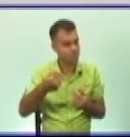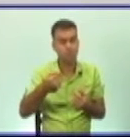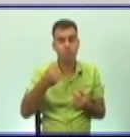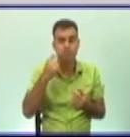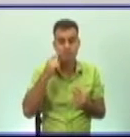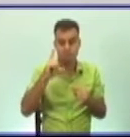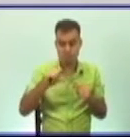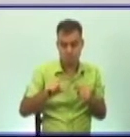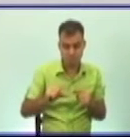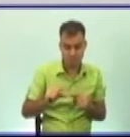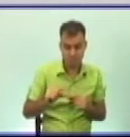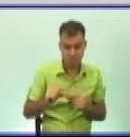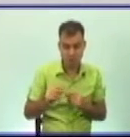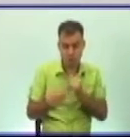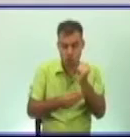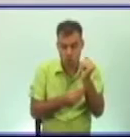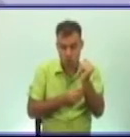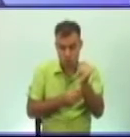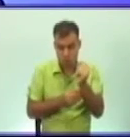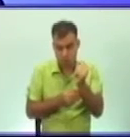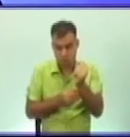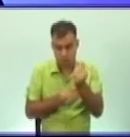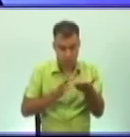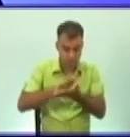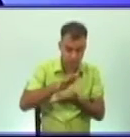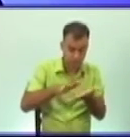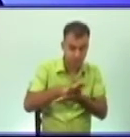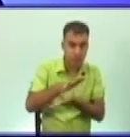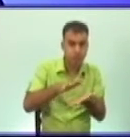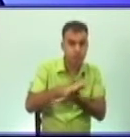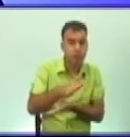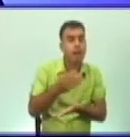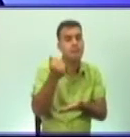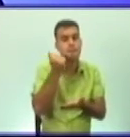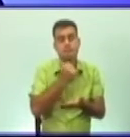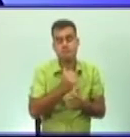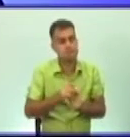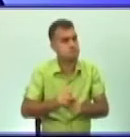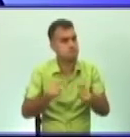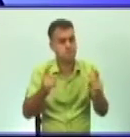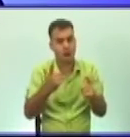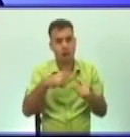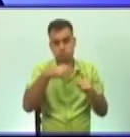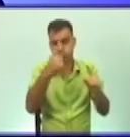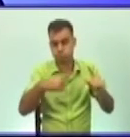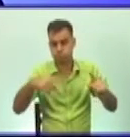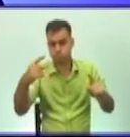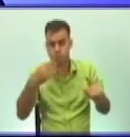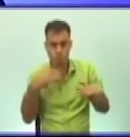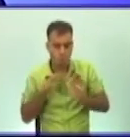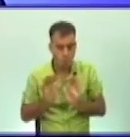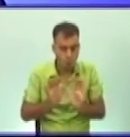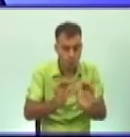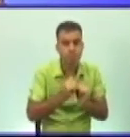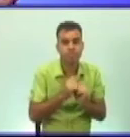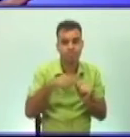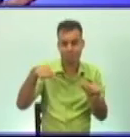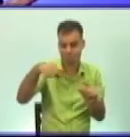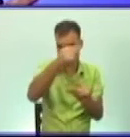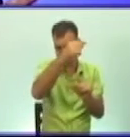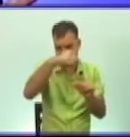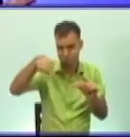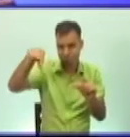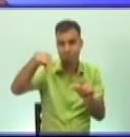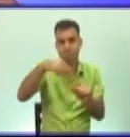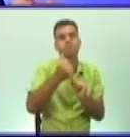fuera la fuerza de fricción, mayor era la amplitud de la oscilación. Esto es importante que ustedes lo recuerden.